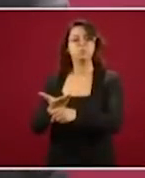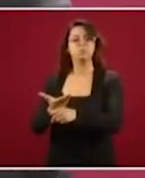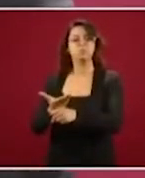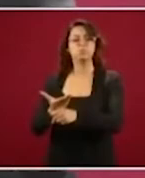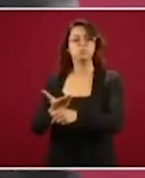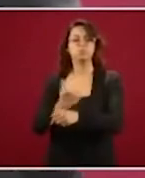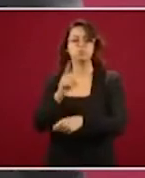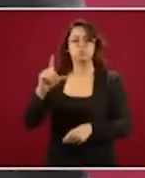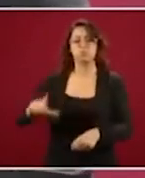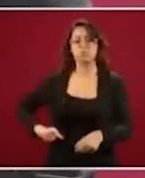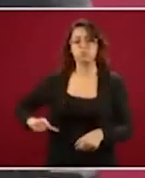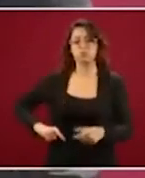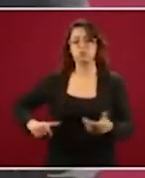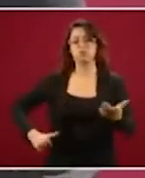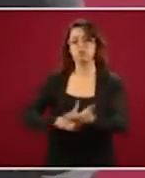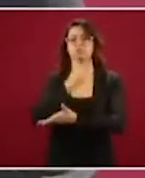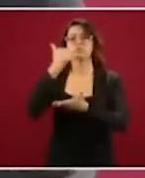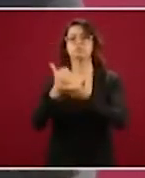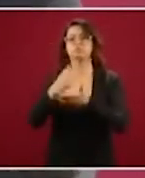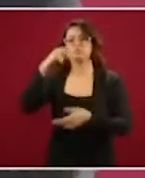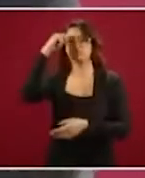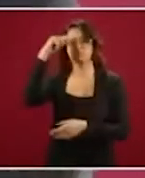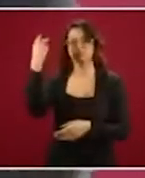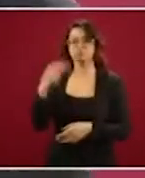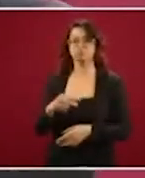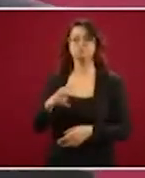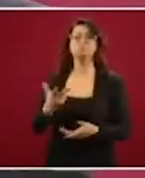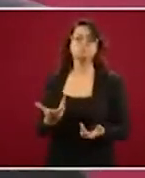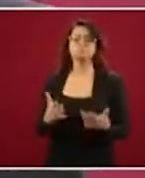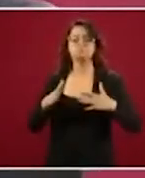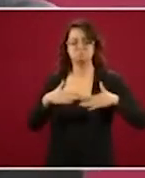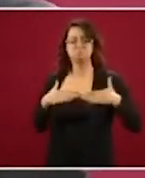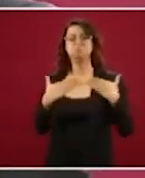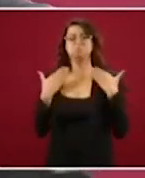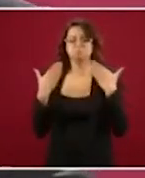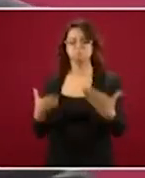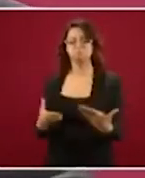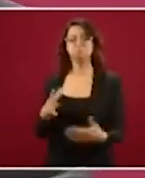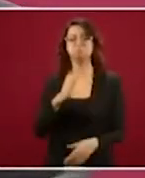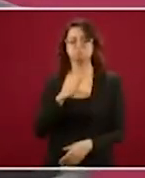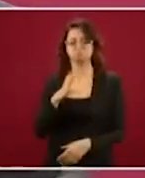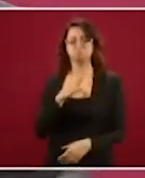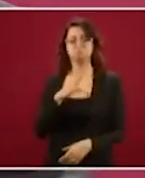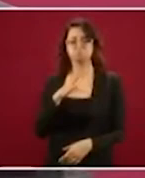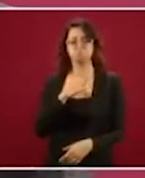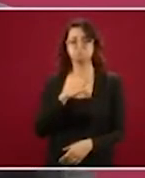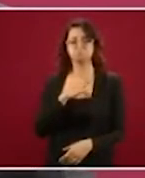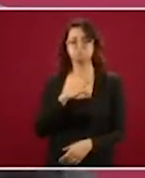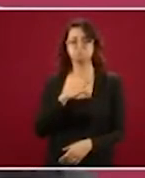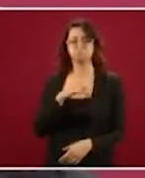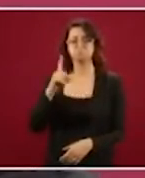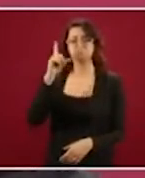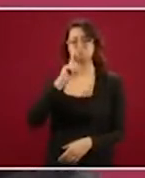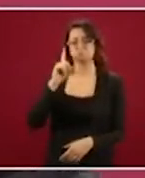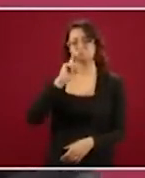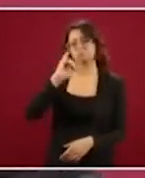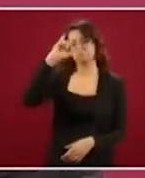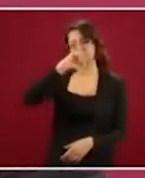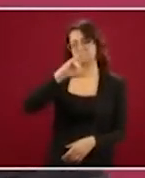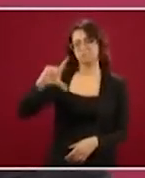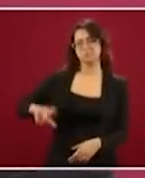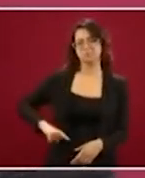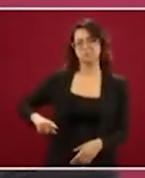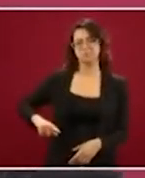del gobierno de la ciudad y le tenemos mucha confianza a la jefa de